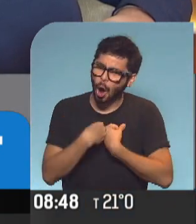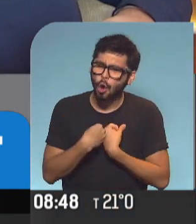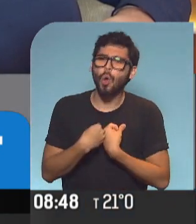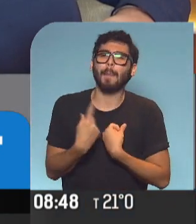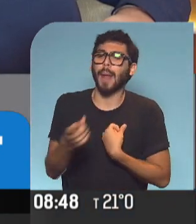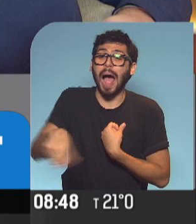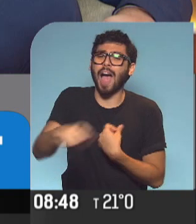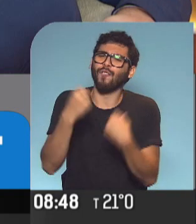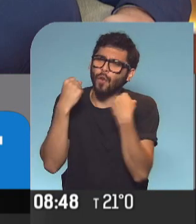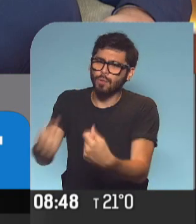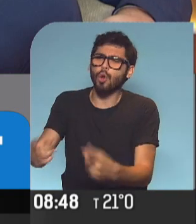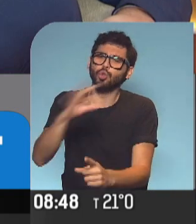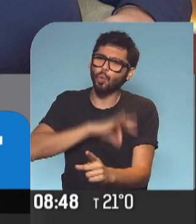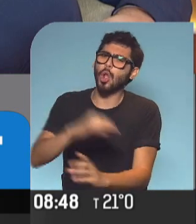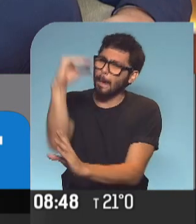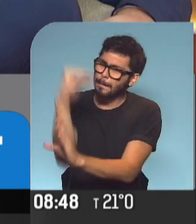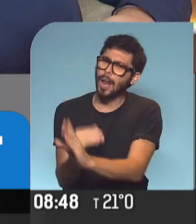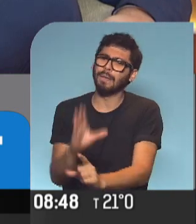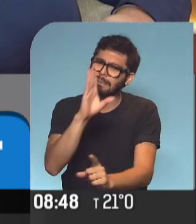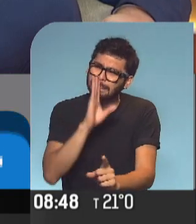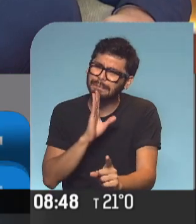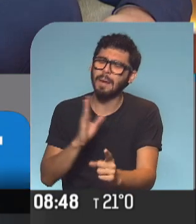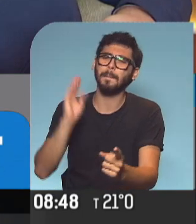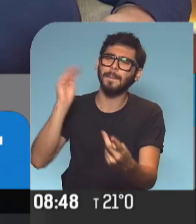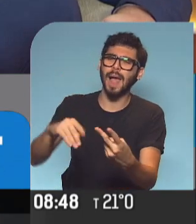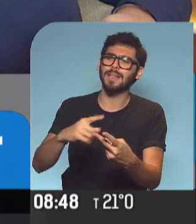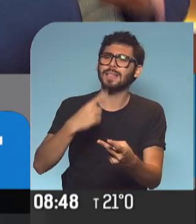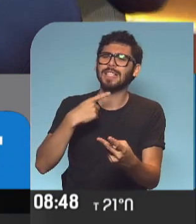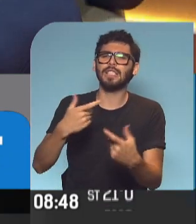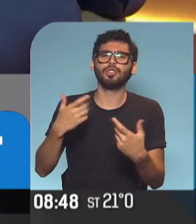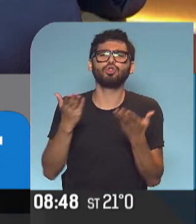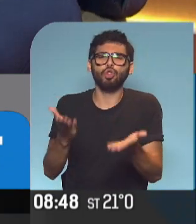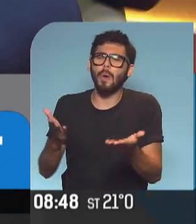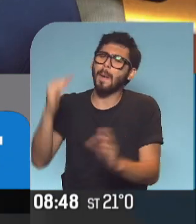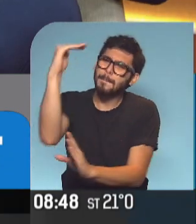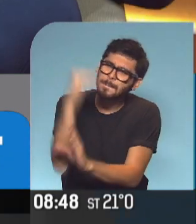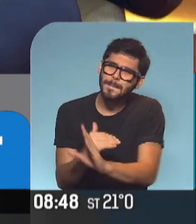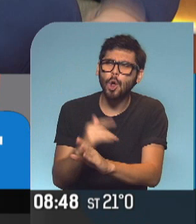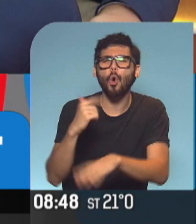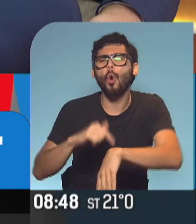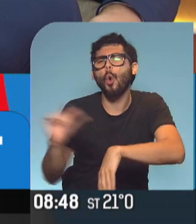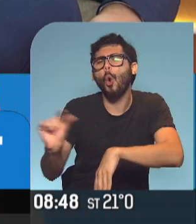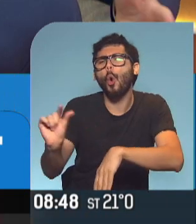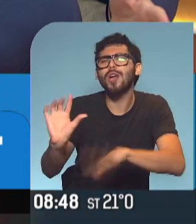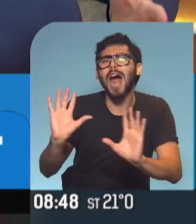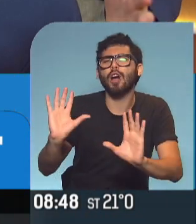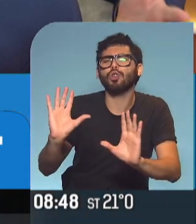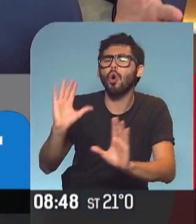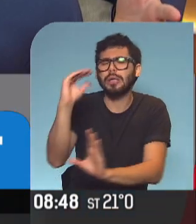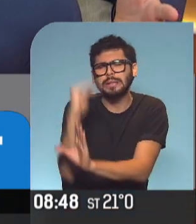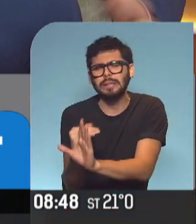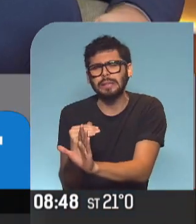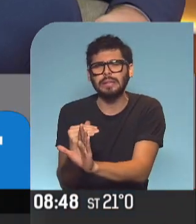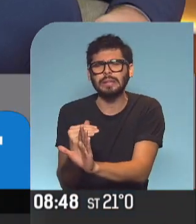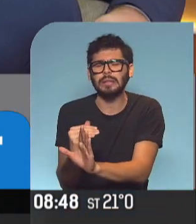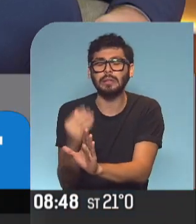y que le vas a disminuir las prestaciones sociales y le vas a empeorar su calidad de vida por un rato hasta que la argentina crezca en que termina en lo que